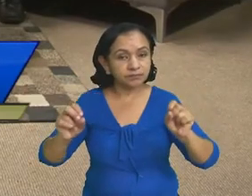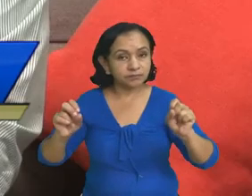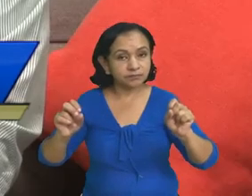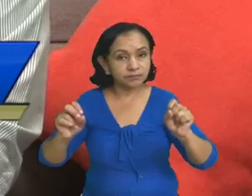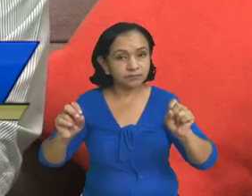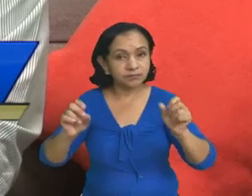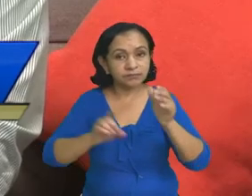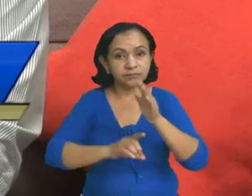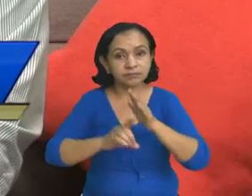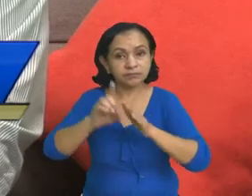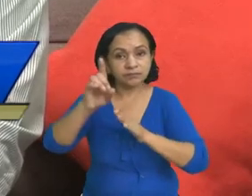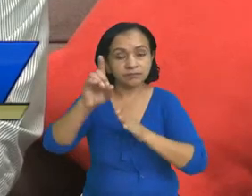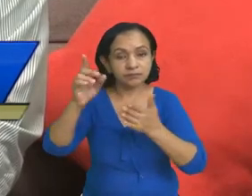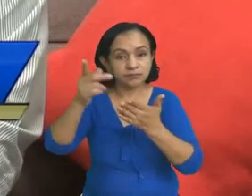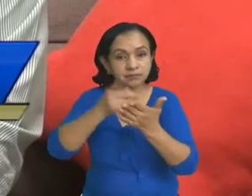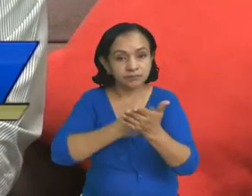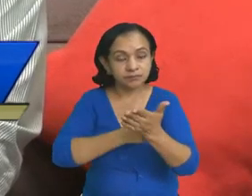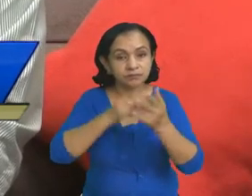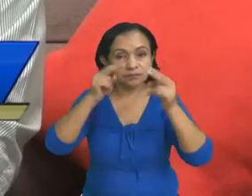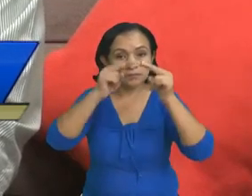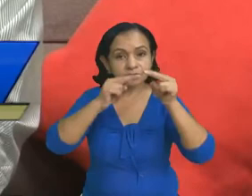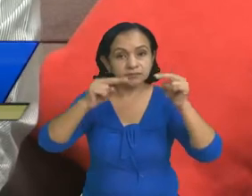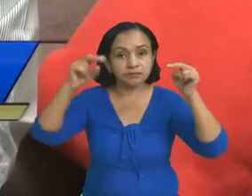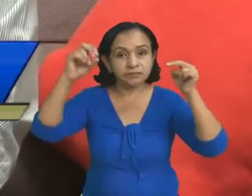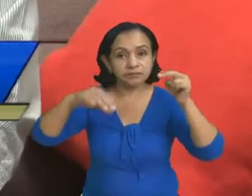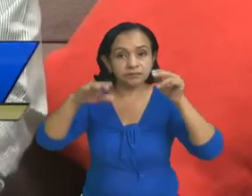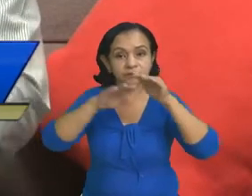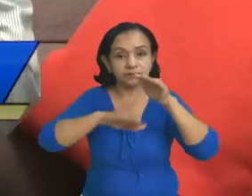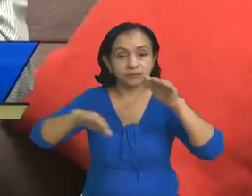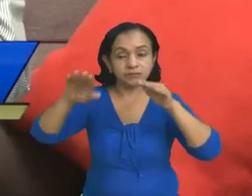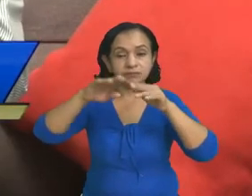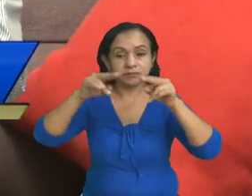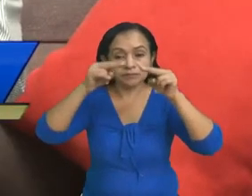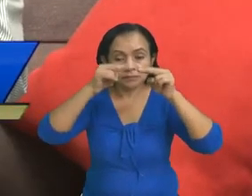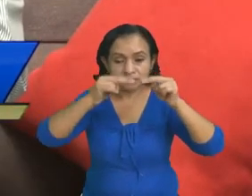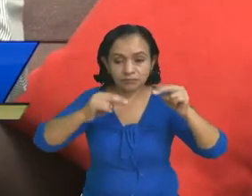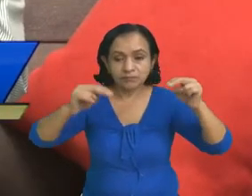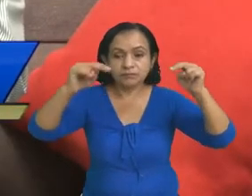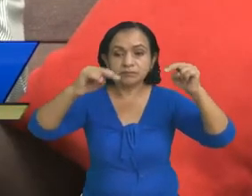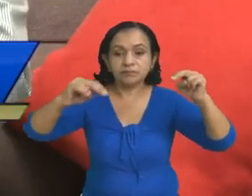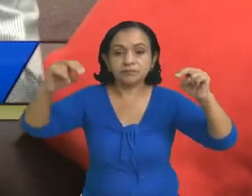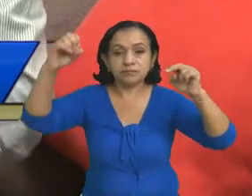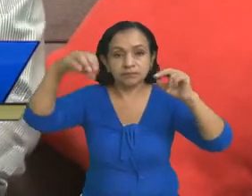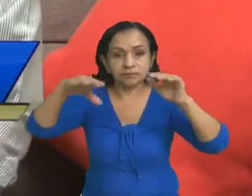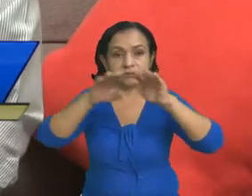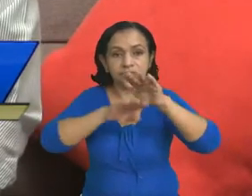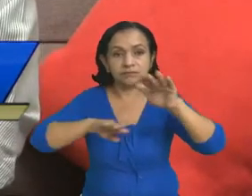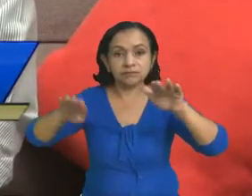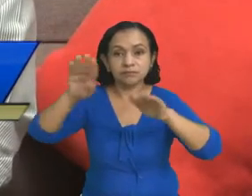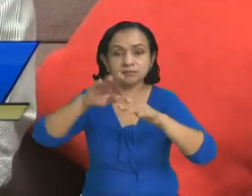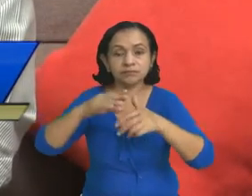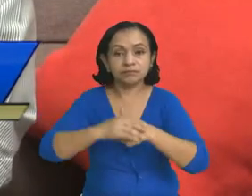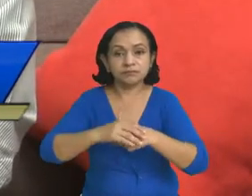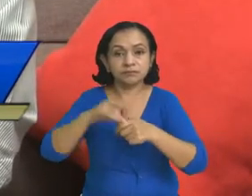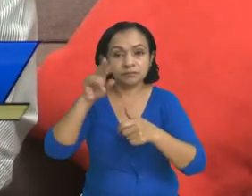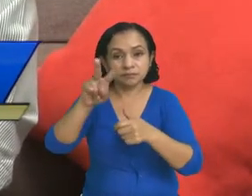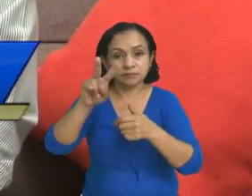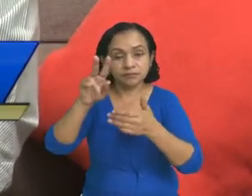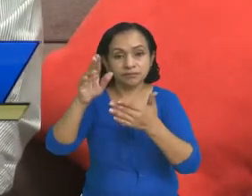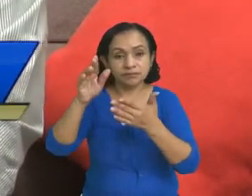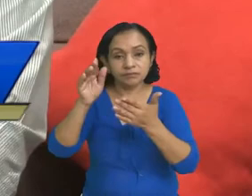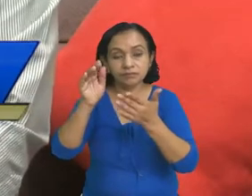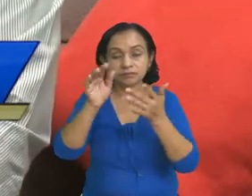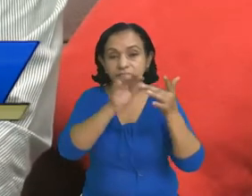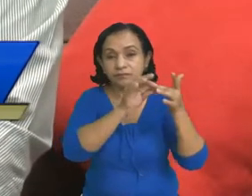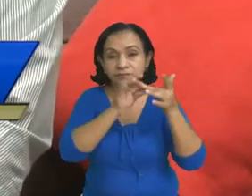de desarrollar lo que es los proyectos hidroeléctricos y expandir lo que es el sistema de transmisión, estamos construyendo 2 grandes líneas de